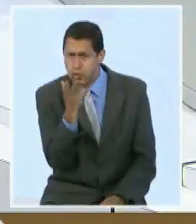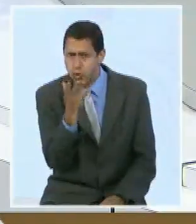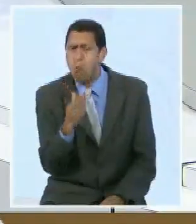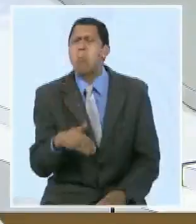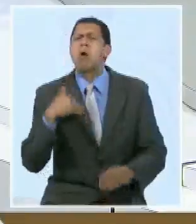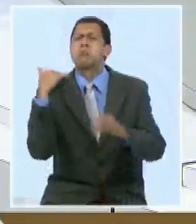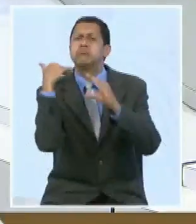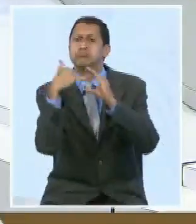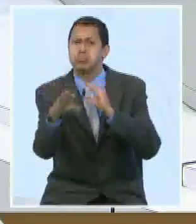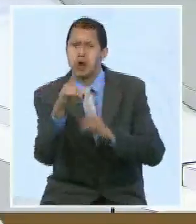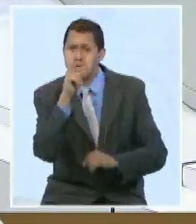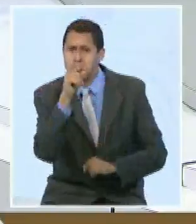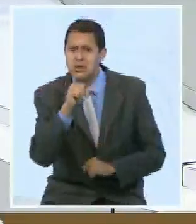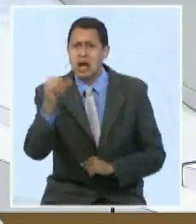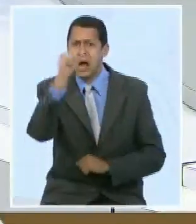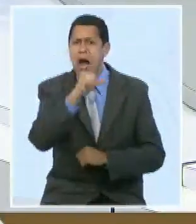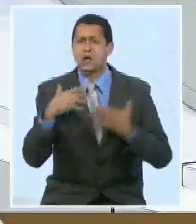las pueden hacer saber a través de nuestra cuenta de twitter arroba salud